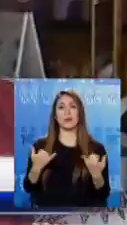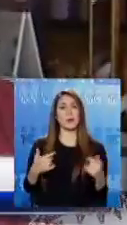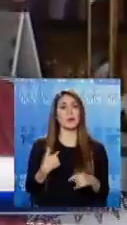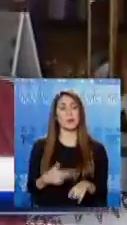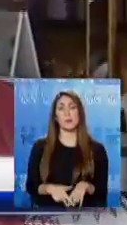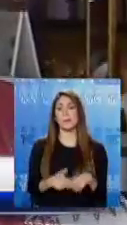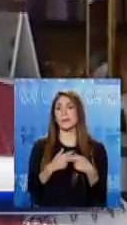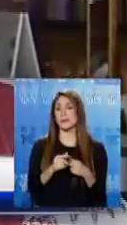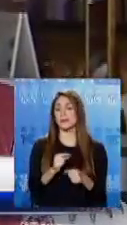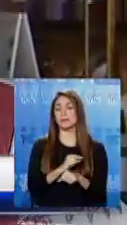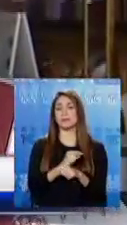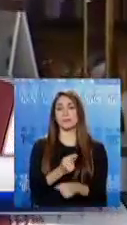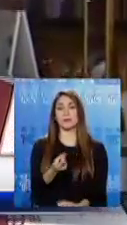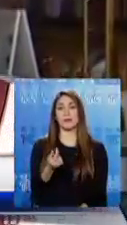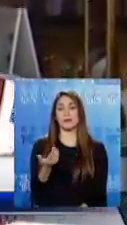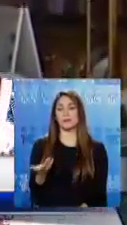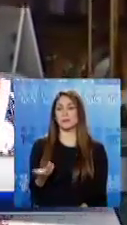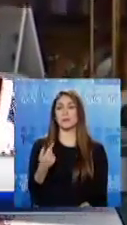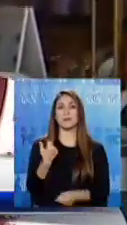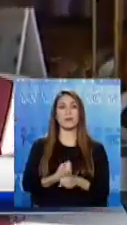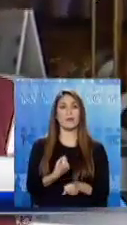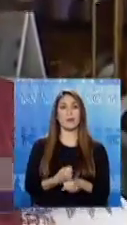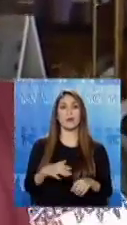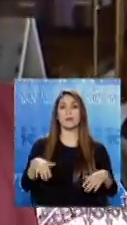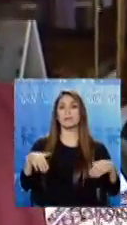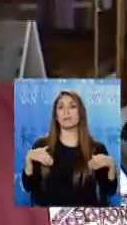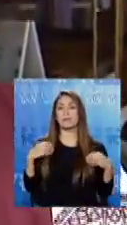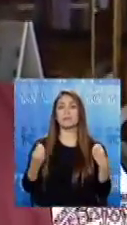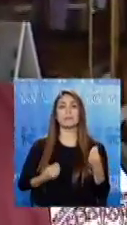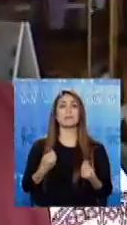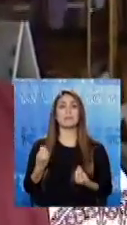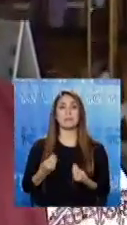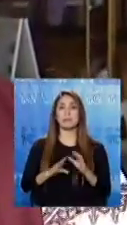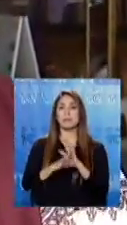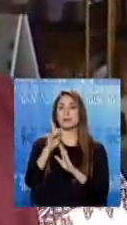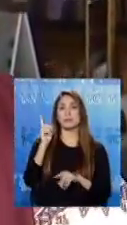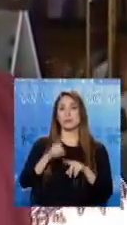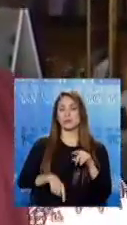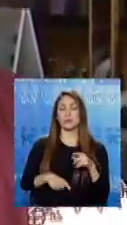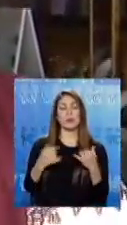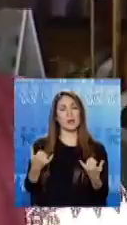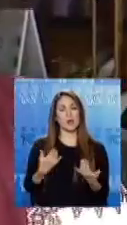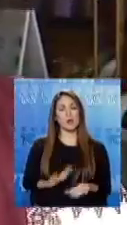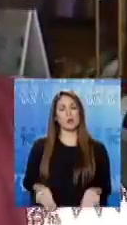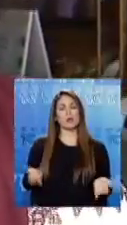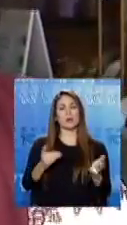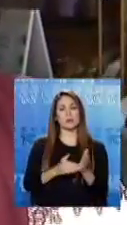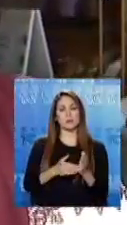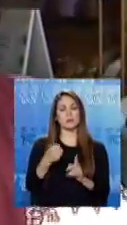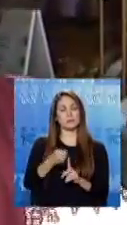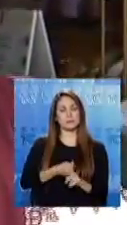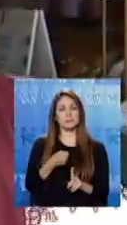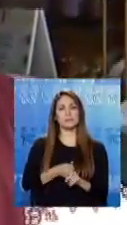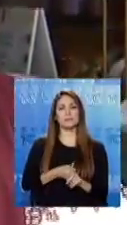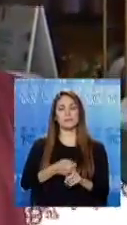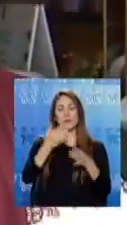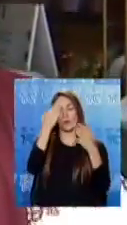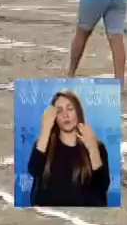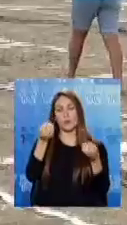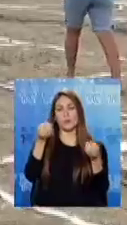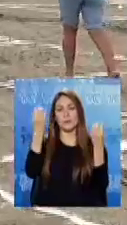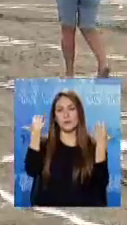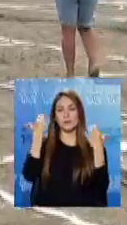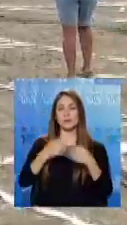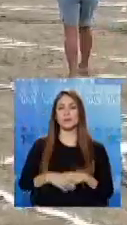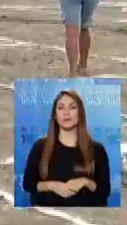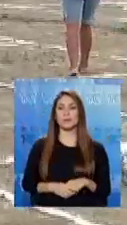porque vamos a estar sin trabajar, no vamos a salir nunca de adelante. Tenemos que de nuevo comenzar y olvidarnos de lo que pasó.